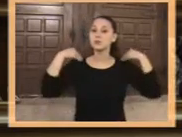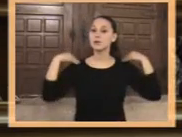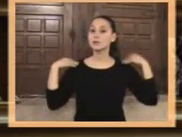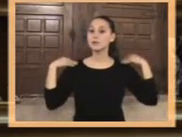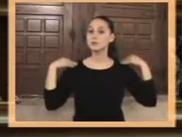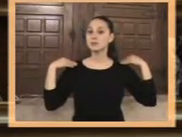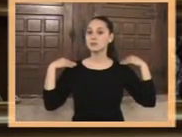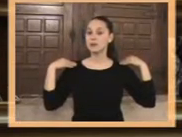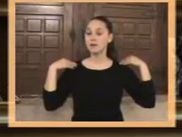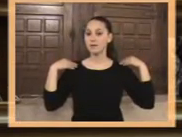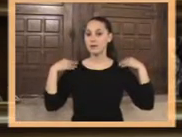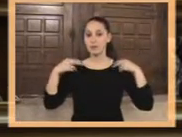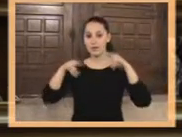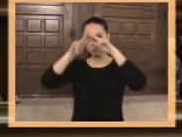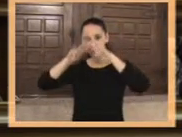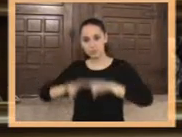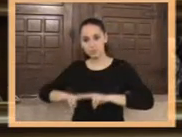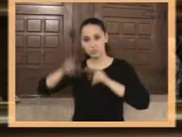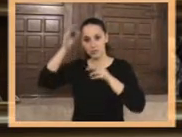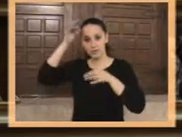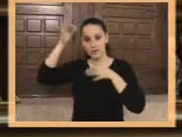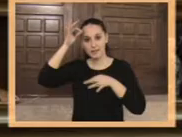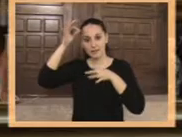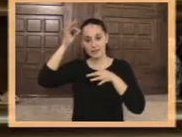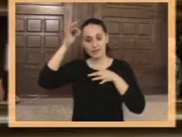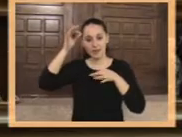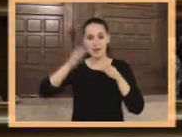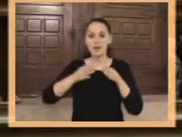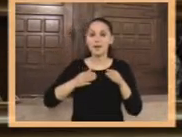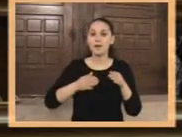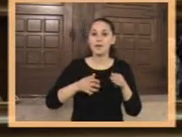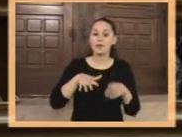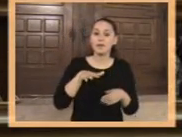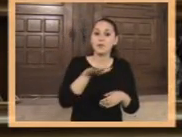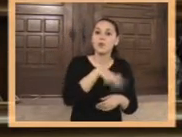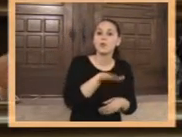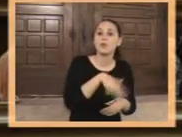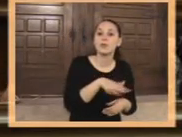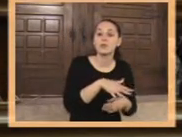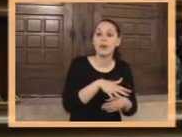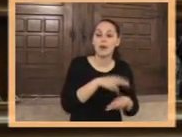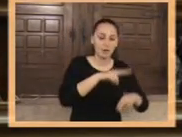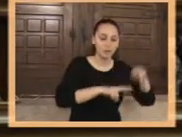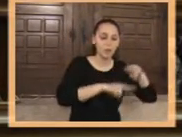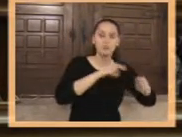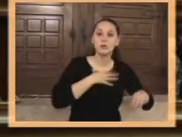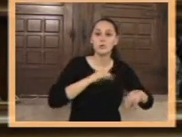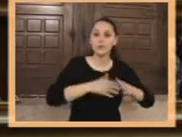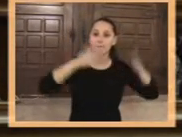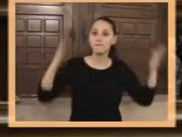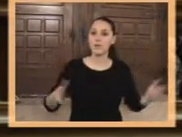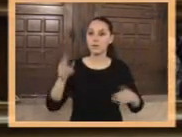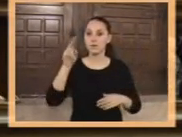detalle ni aumenta el volumen edificable, o sea, no se aumenta la edificabilidad, ni se reducen